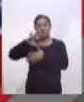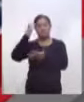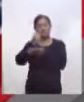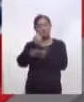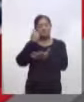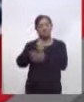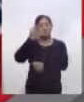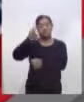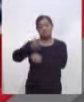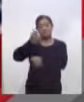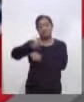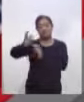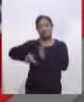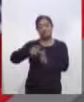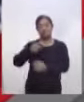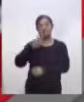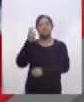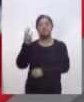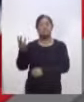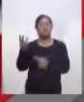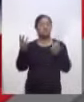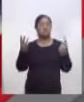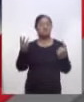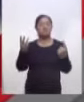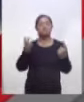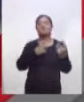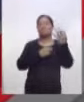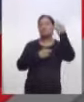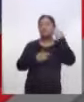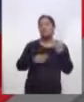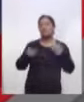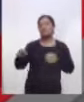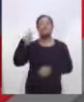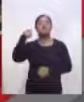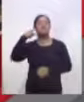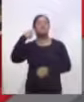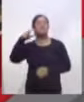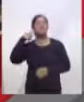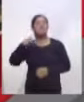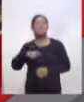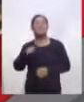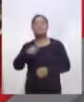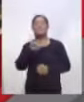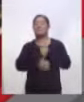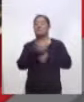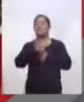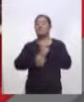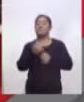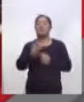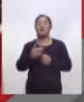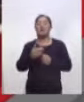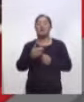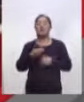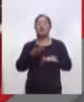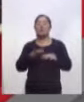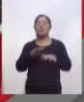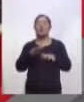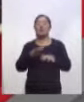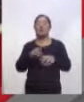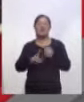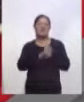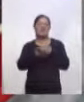título tras vencer 3-1 a Pumas en la Corregidora de Querétaro, uno de los clásicos más polémicos de la